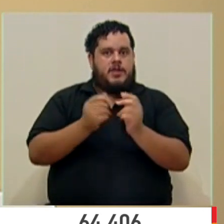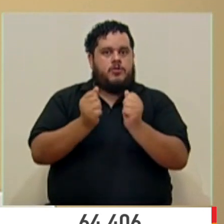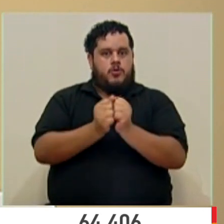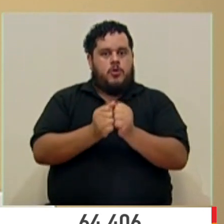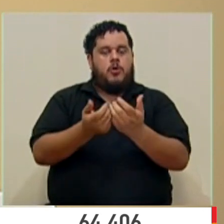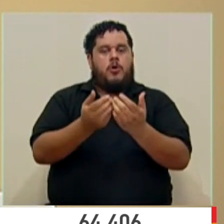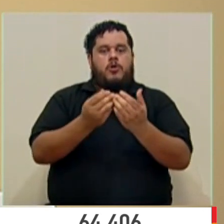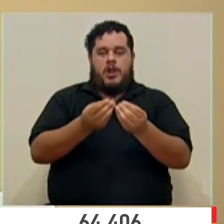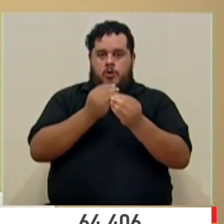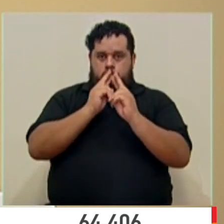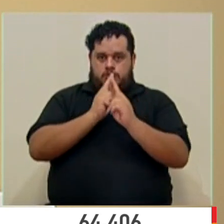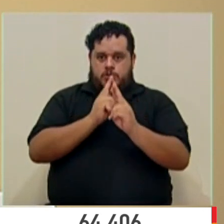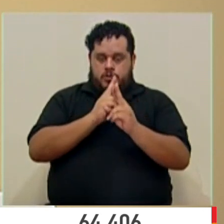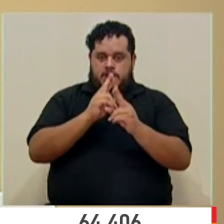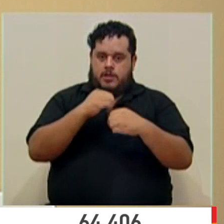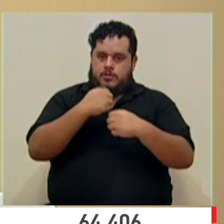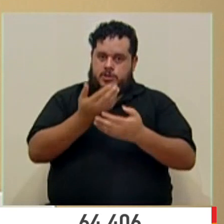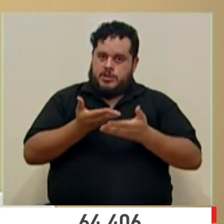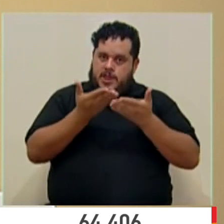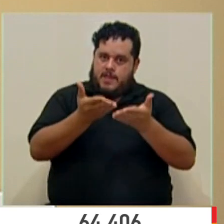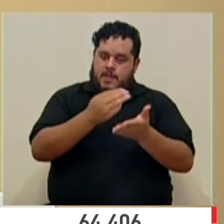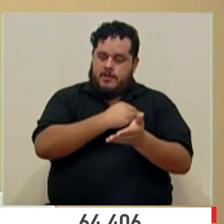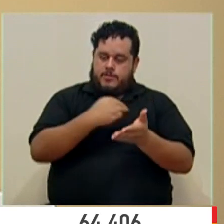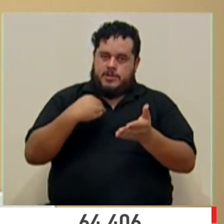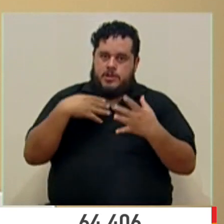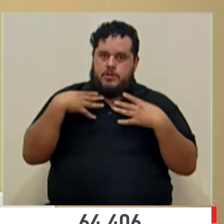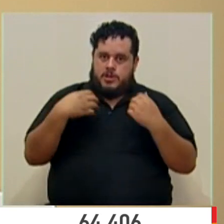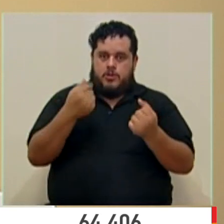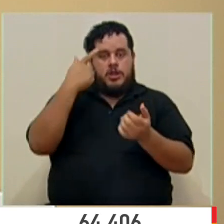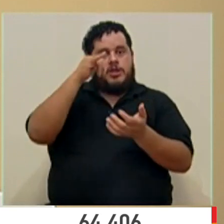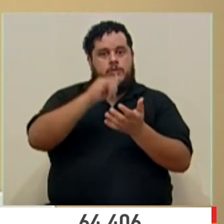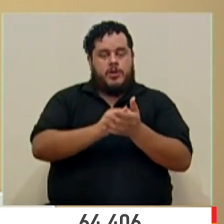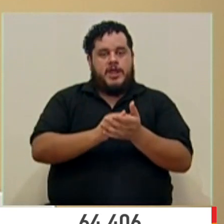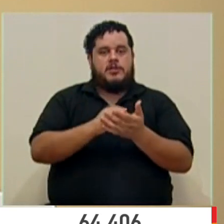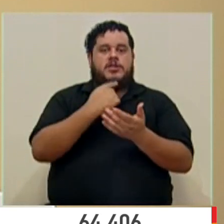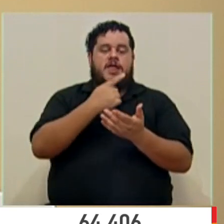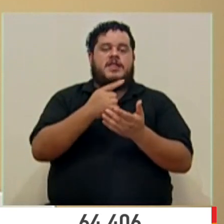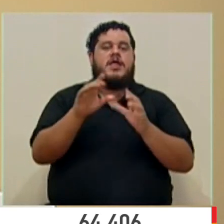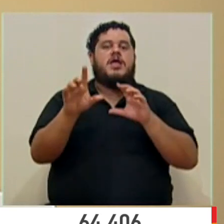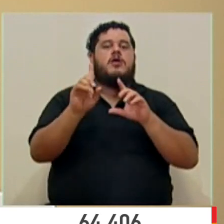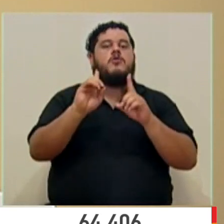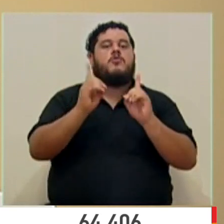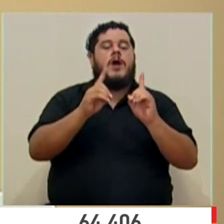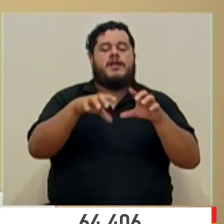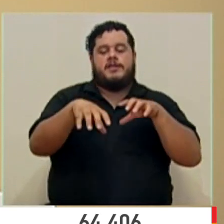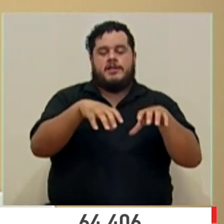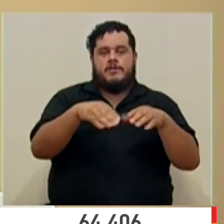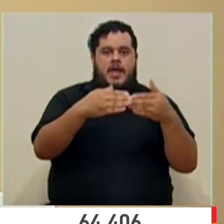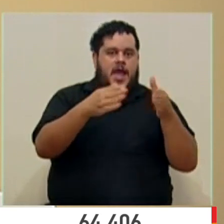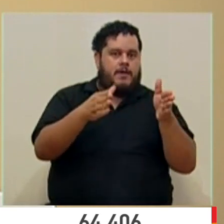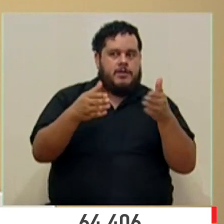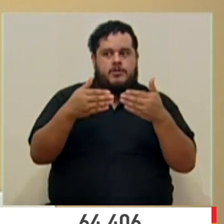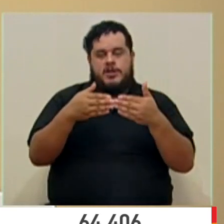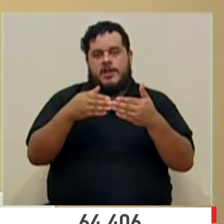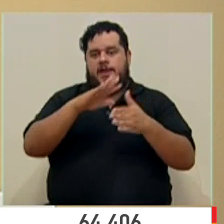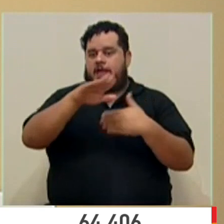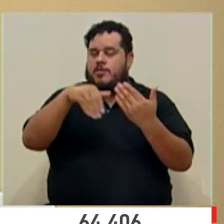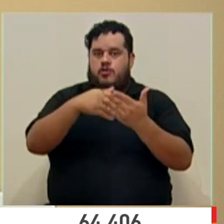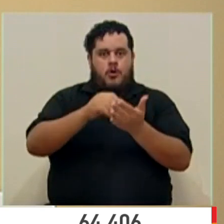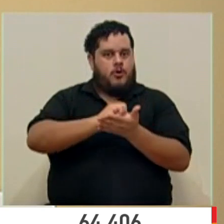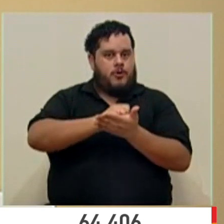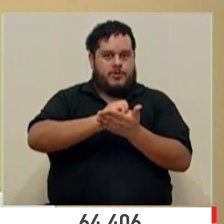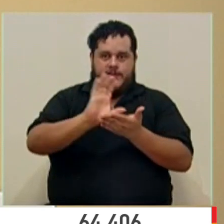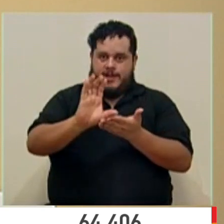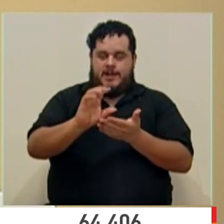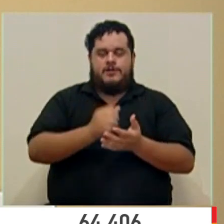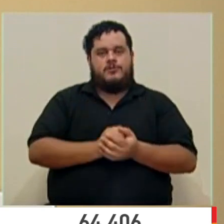el Ministerio de Salud, y así es como se determina cuáles actividades abren o cierran en estos cantones. Pero efectivamente es todo el cantón el que está en alerta